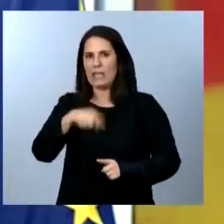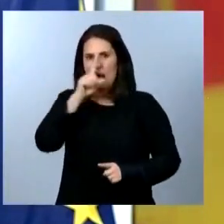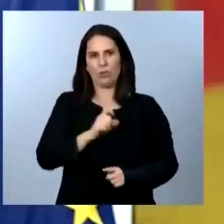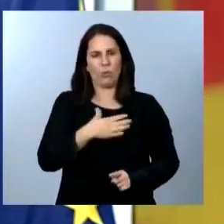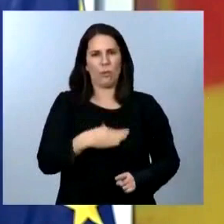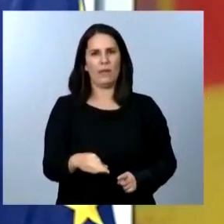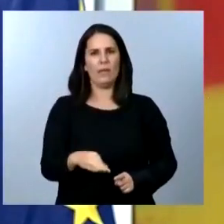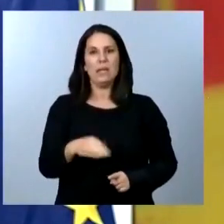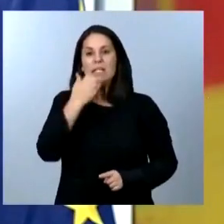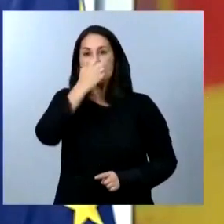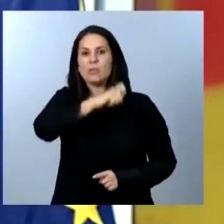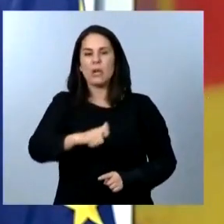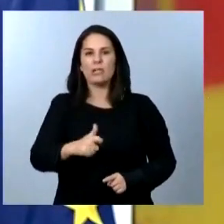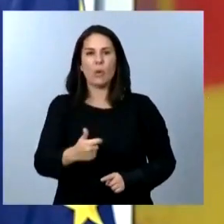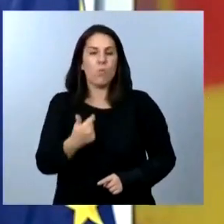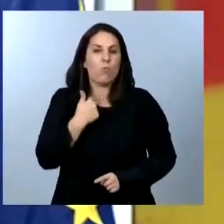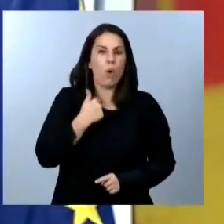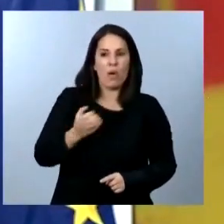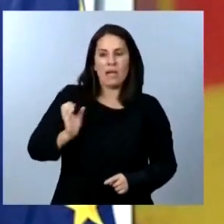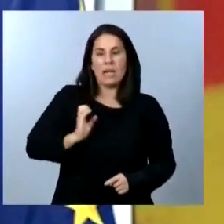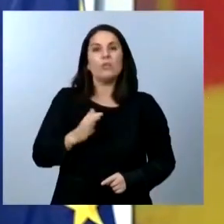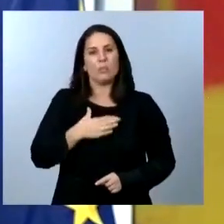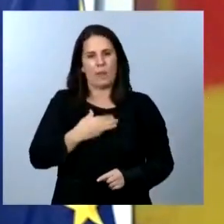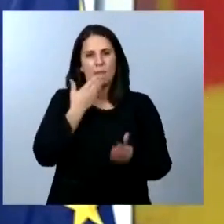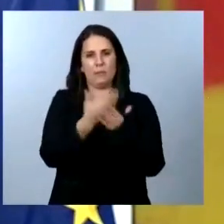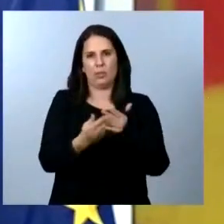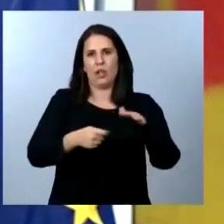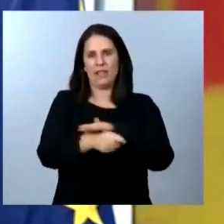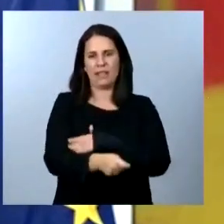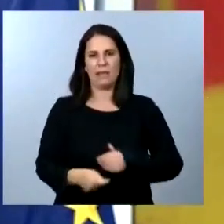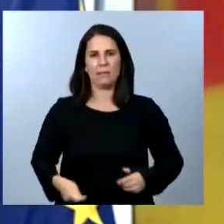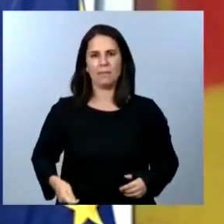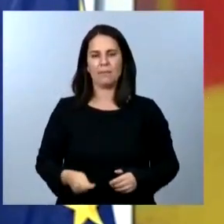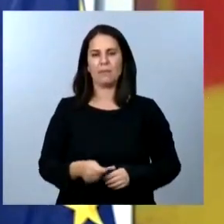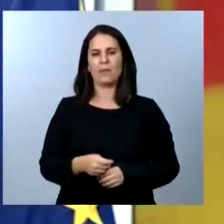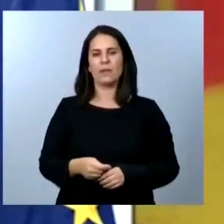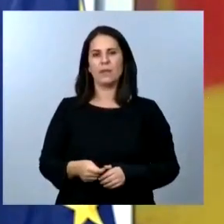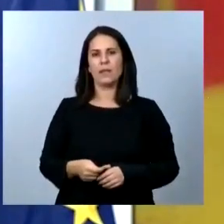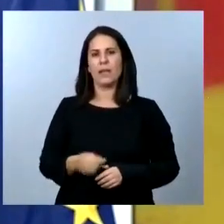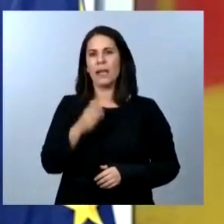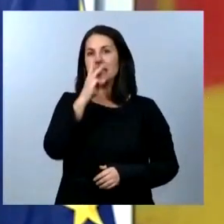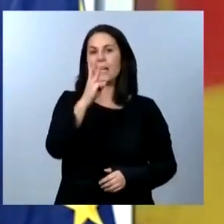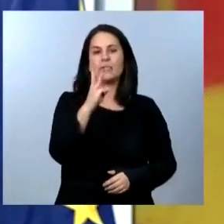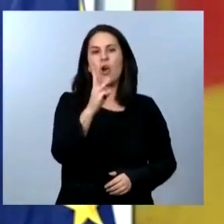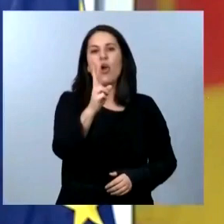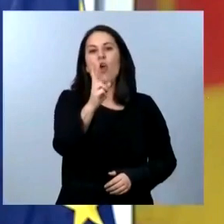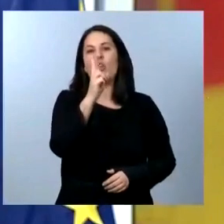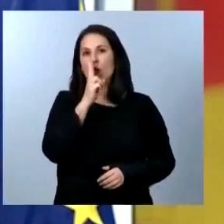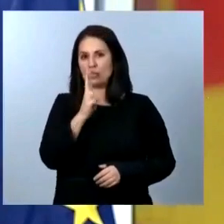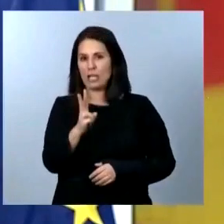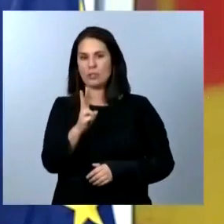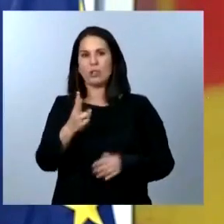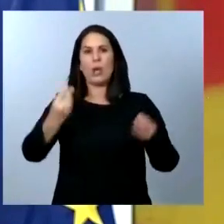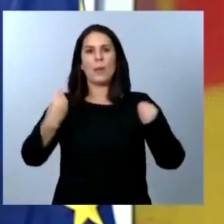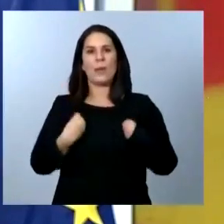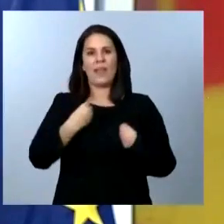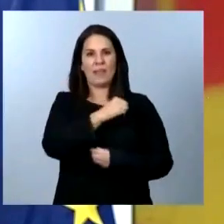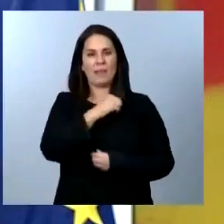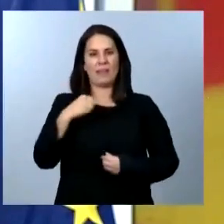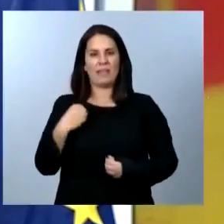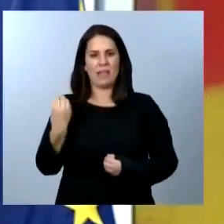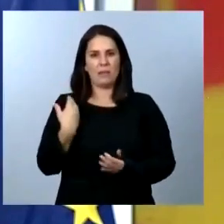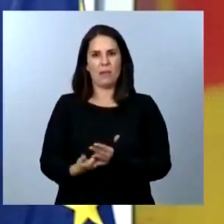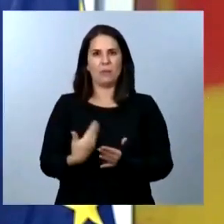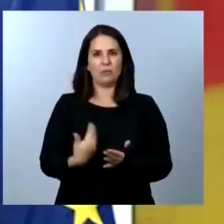pérdida repentina de ingresos. Reducimos de 3 a 2 años de vida independiente que deben demostrar las personas menores de 30